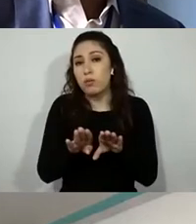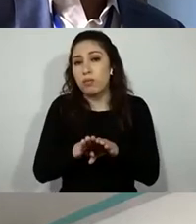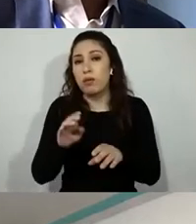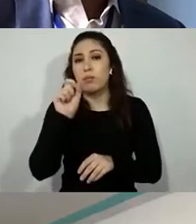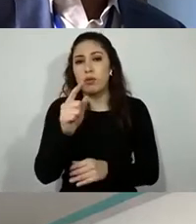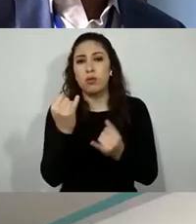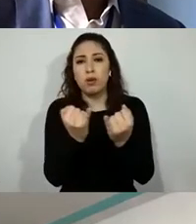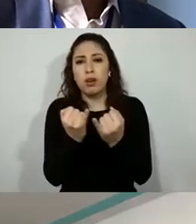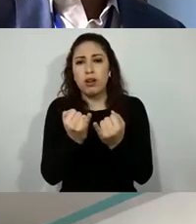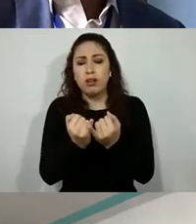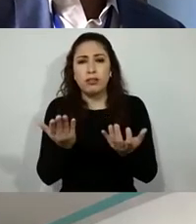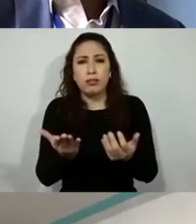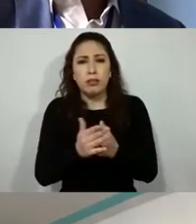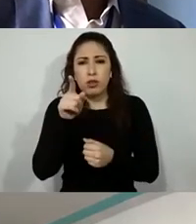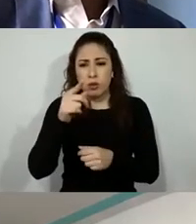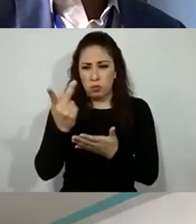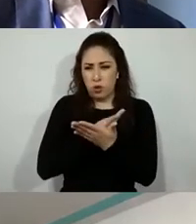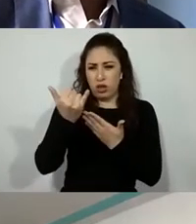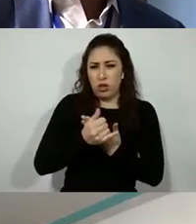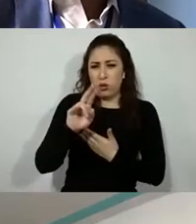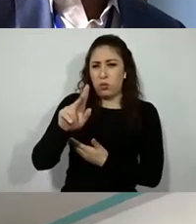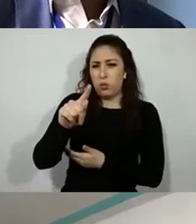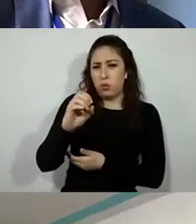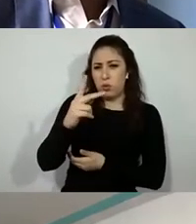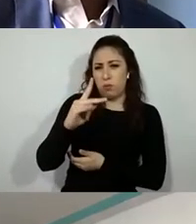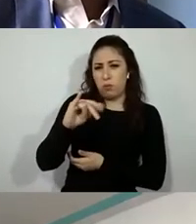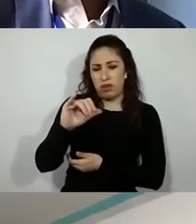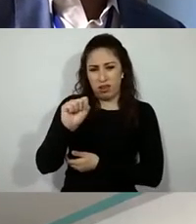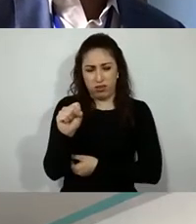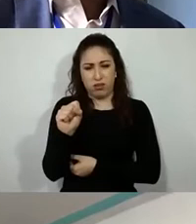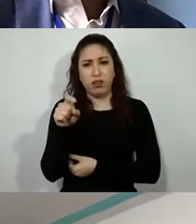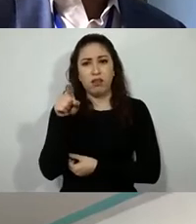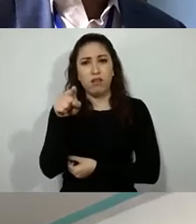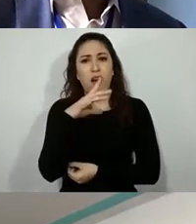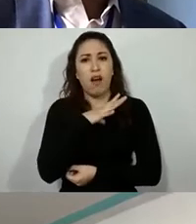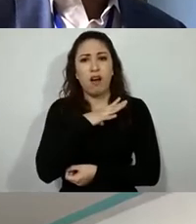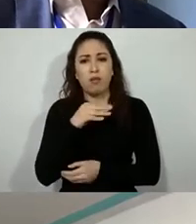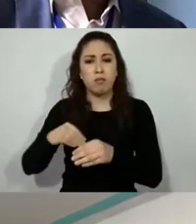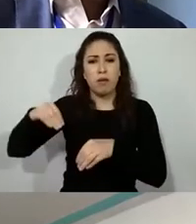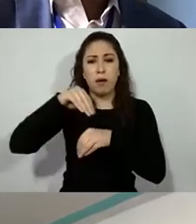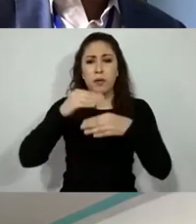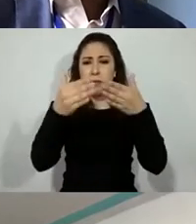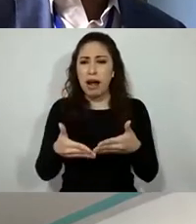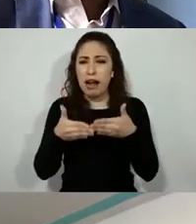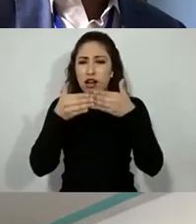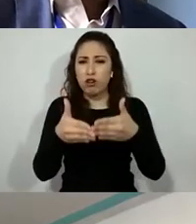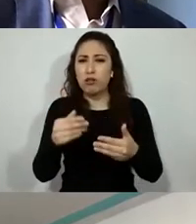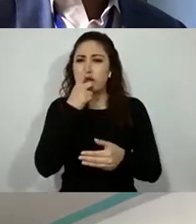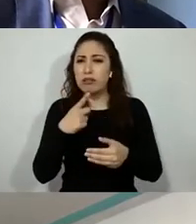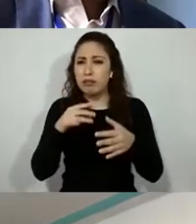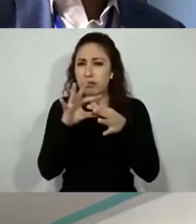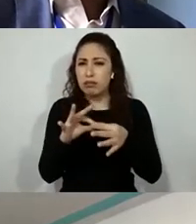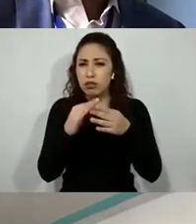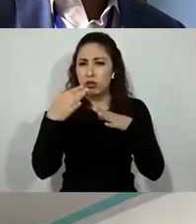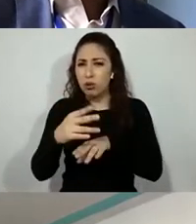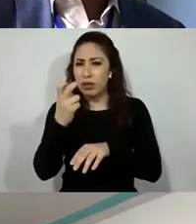atención en sus utopías que usted expuso un barco. ¿Nos puede platicar un poco sobre él, por